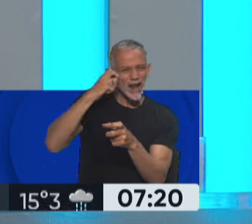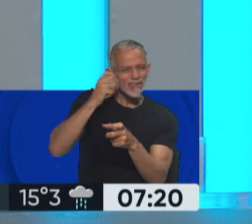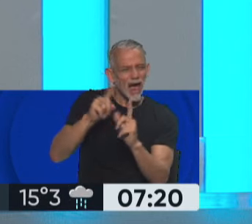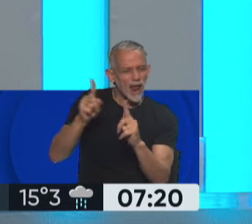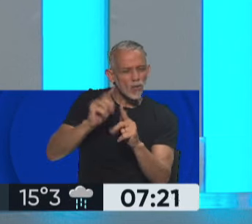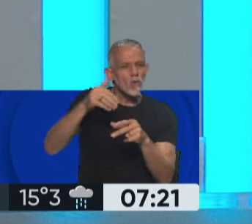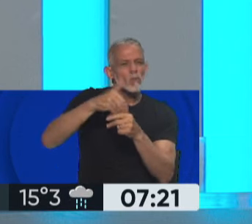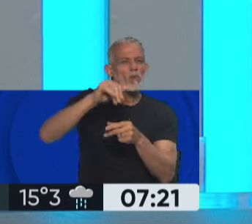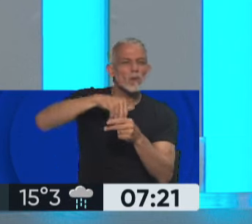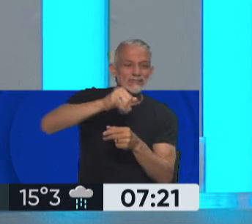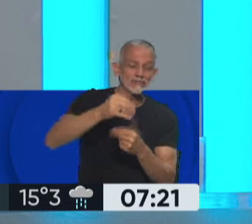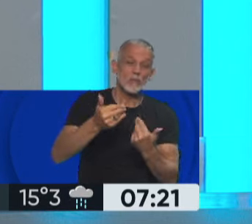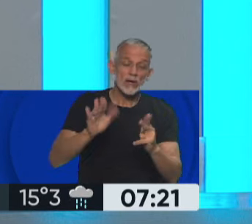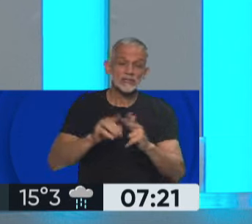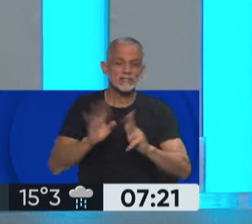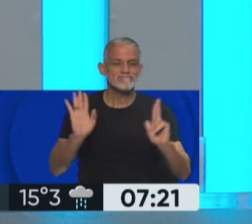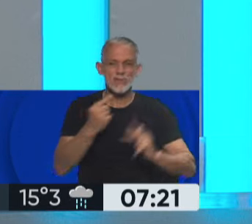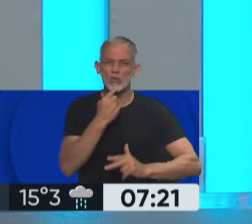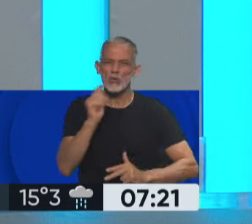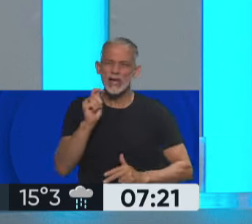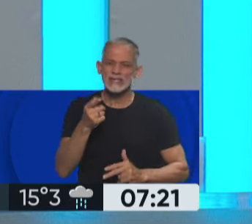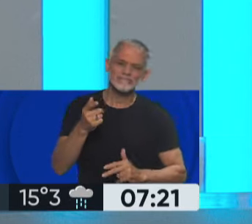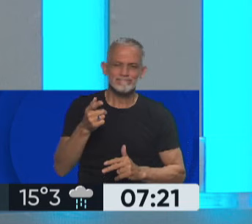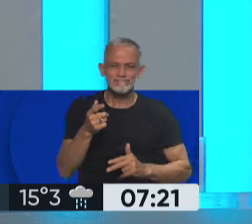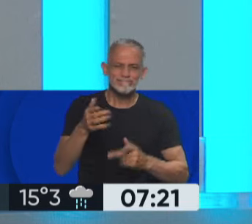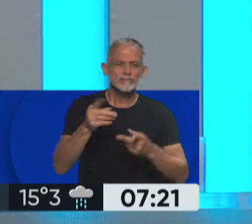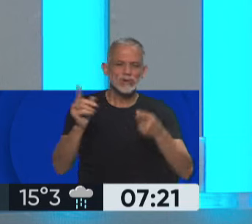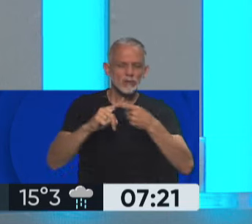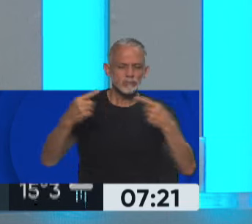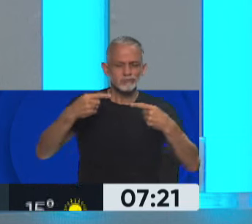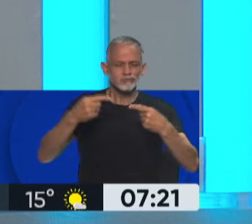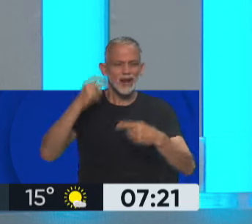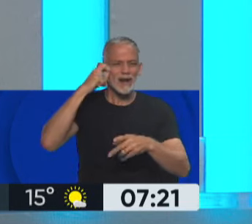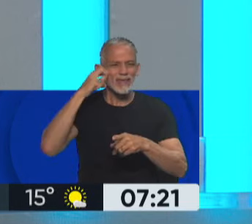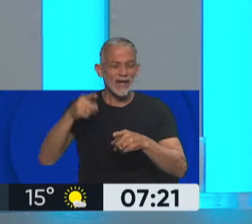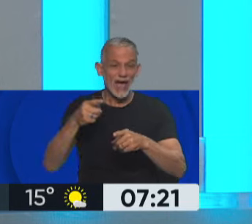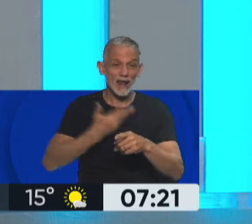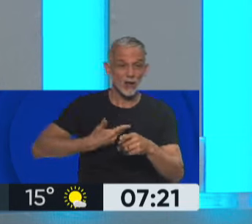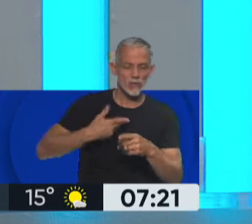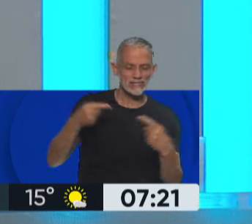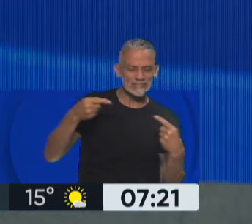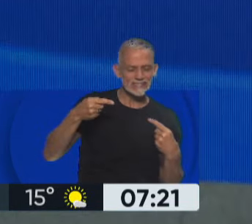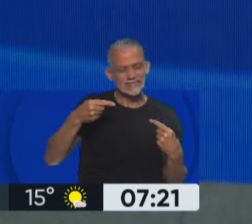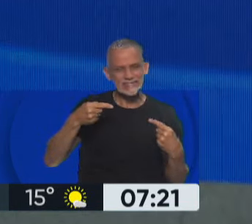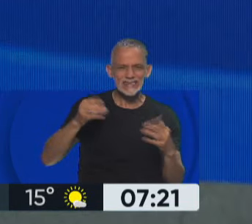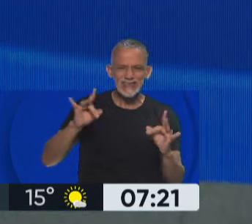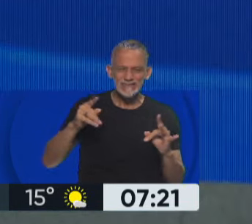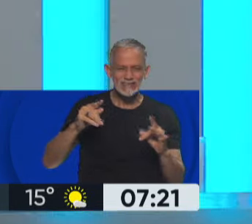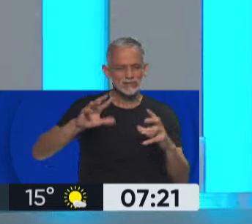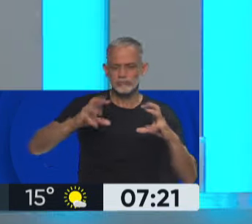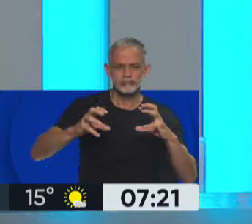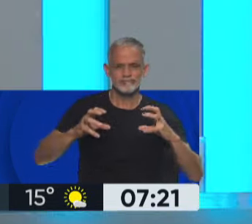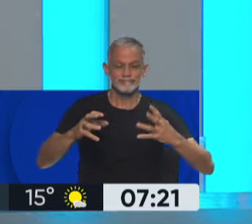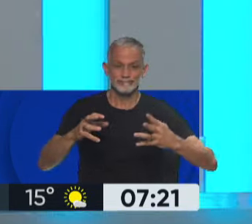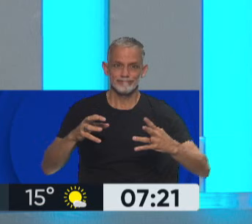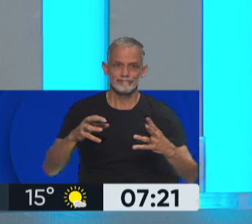radical y hay que ponerle también un signo de interrogación ahí por qué porque la relación entre el radicalismo y el oficialismo quedó dañada